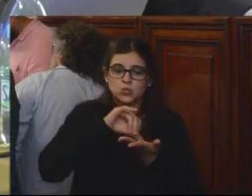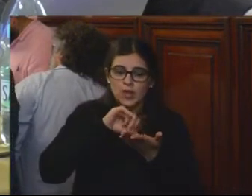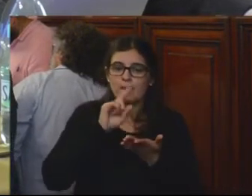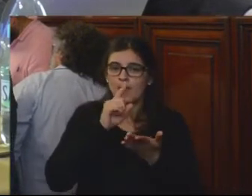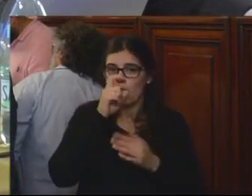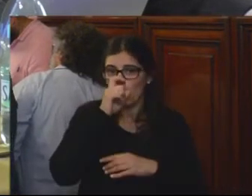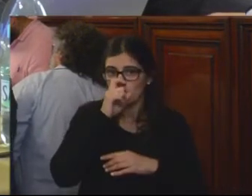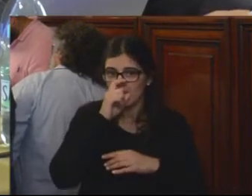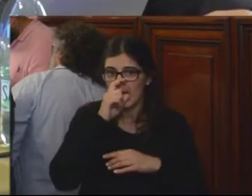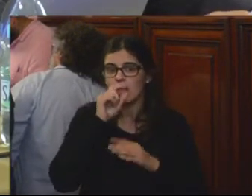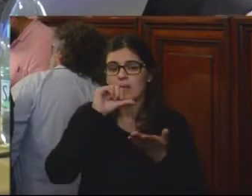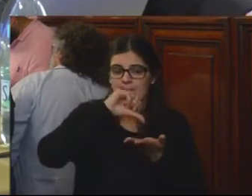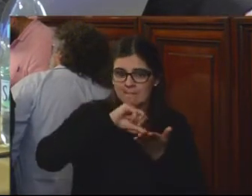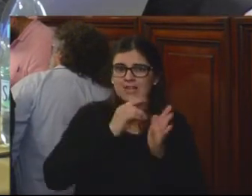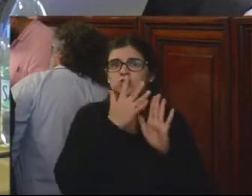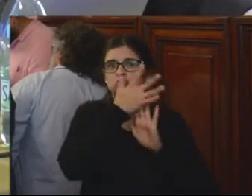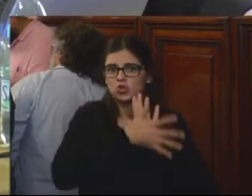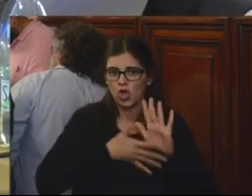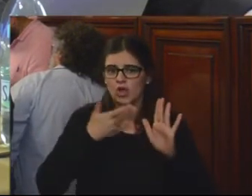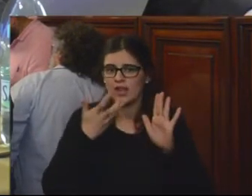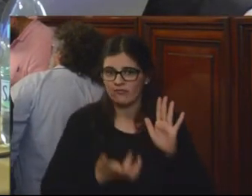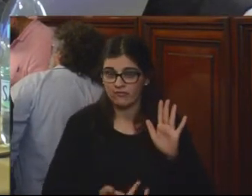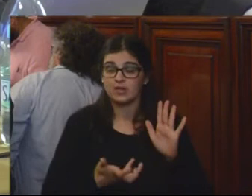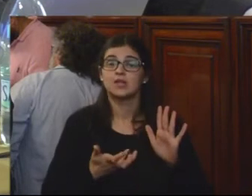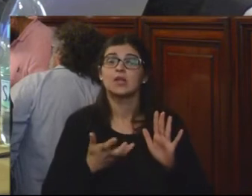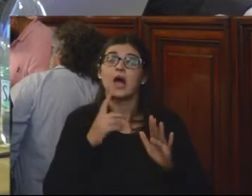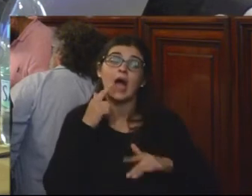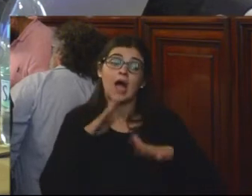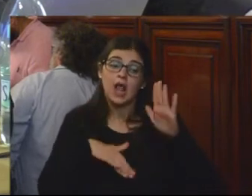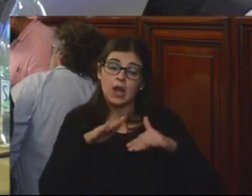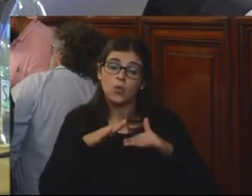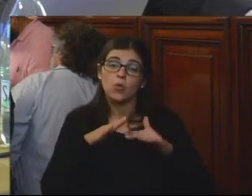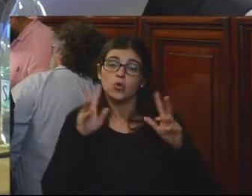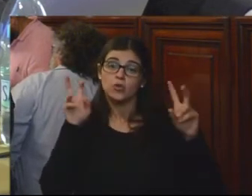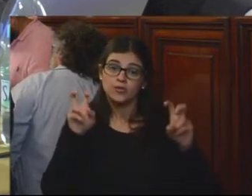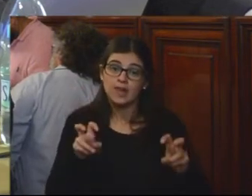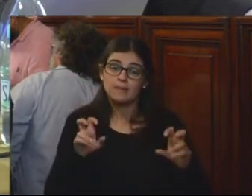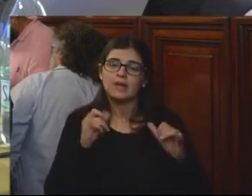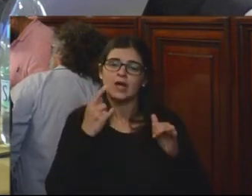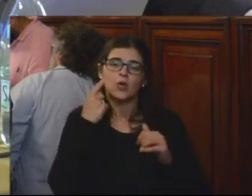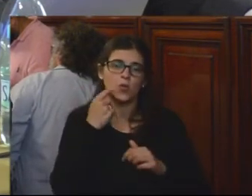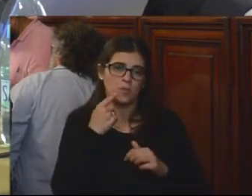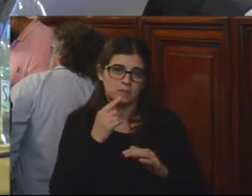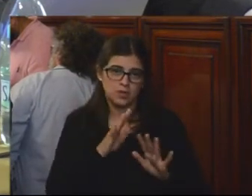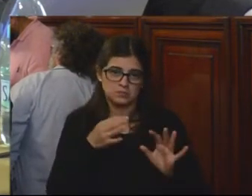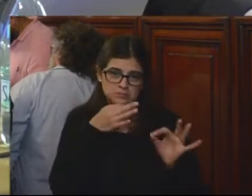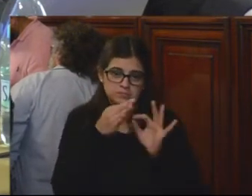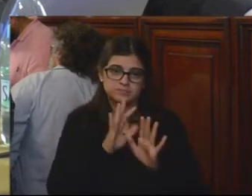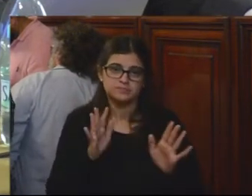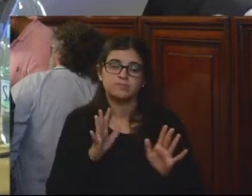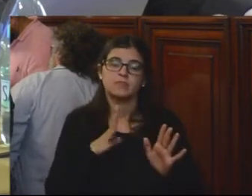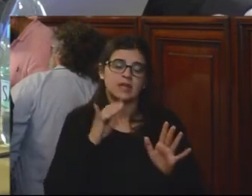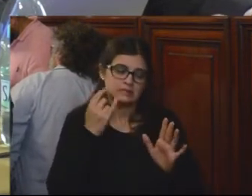en todo el país algunas cuestiones vinculadas numéricamente nada más se han